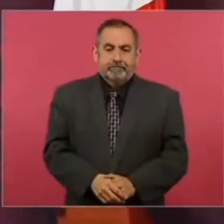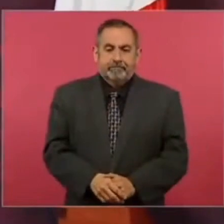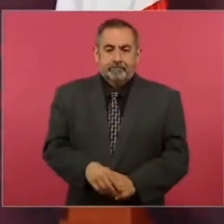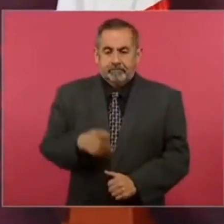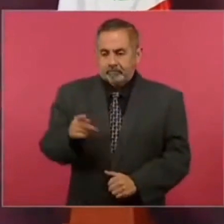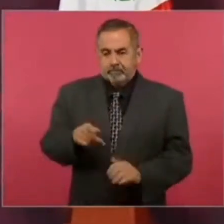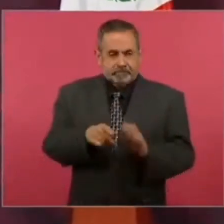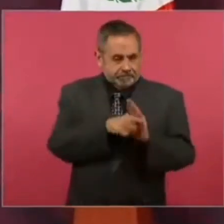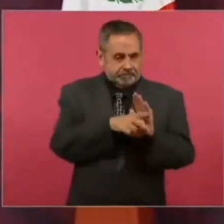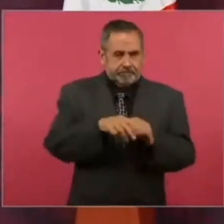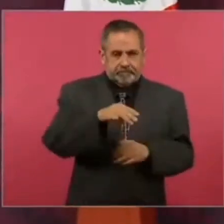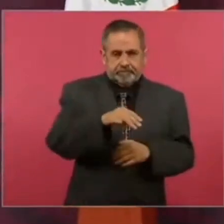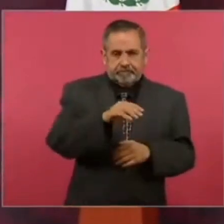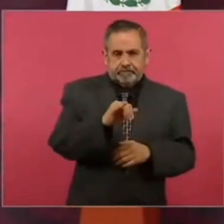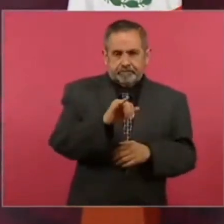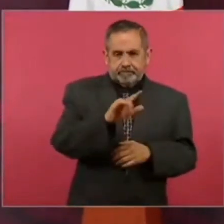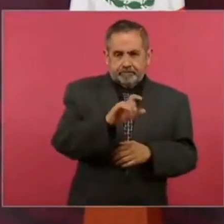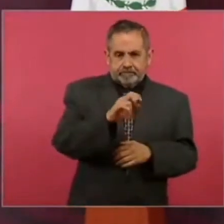de Milenio, de la,